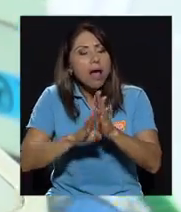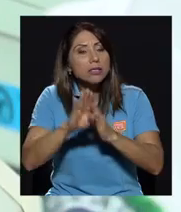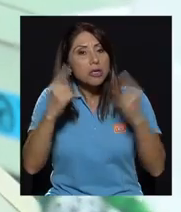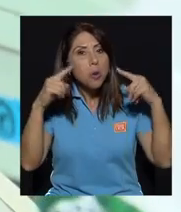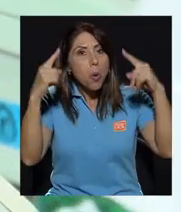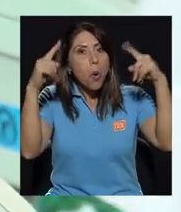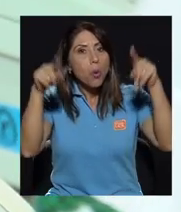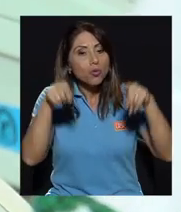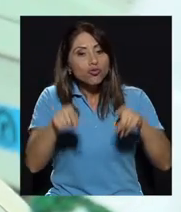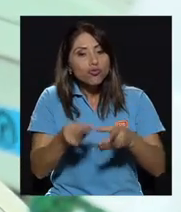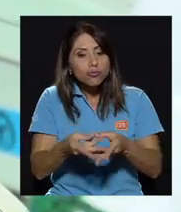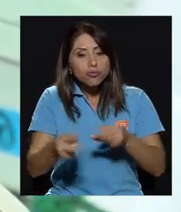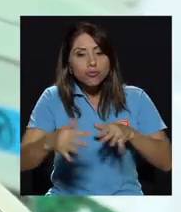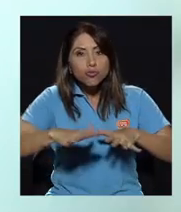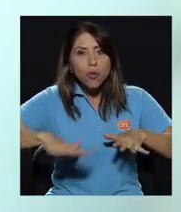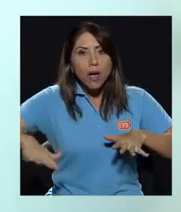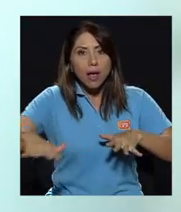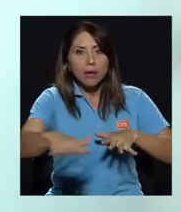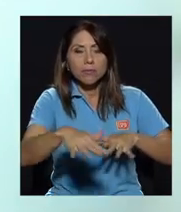suelo